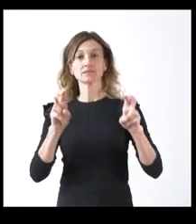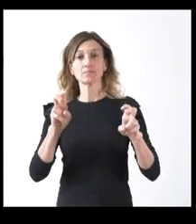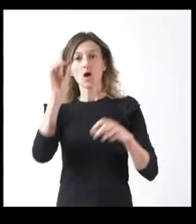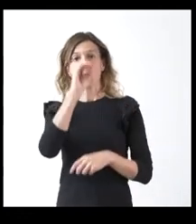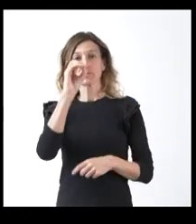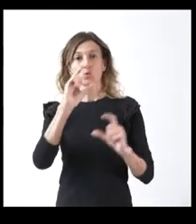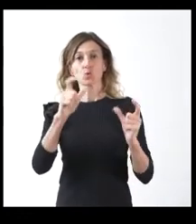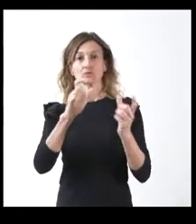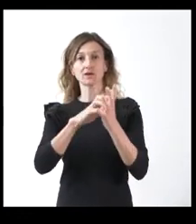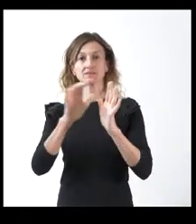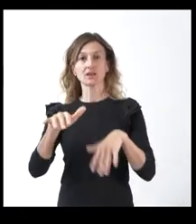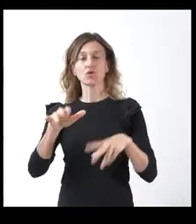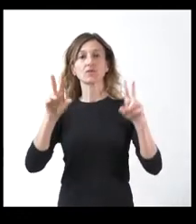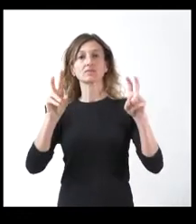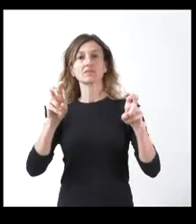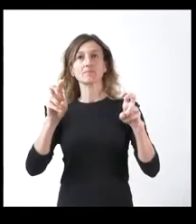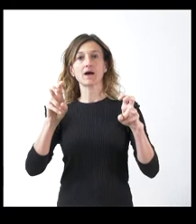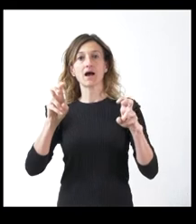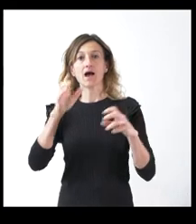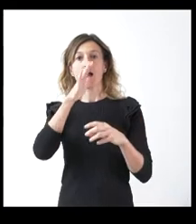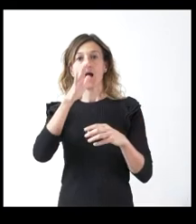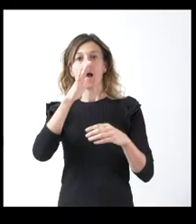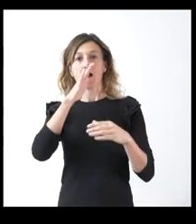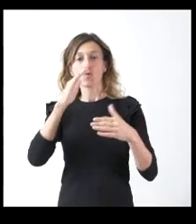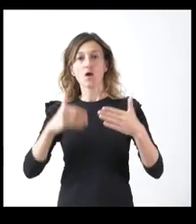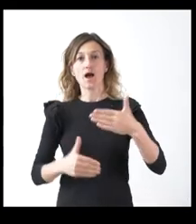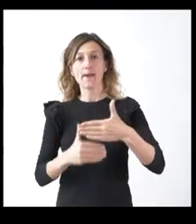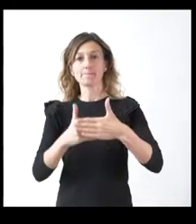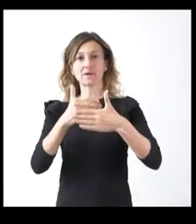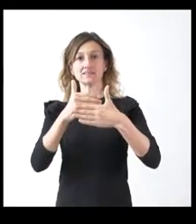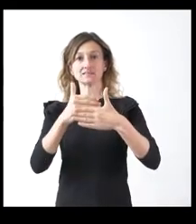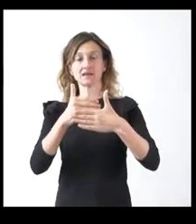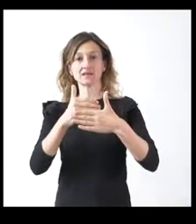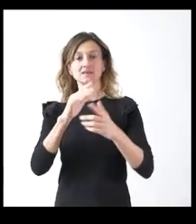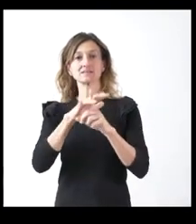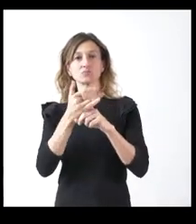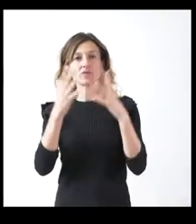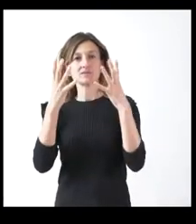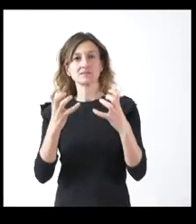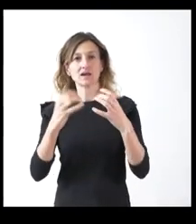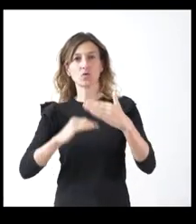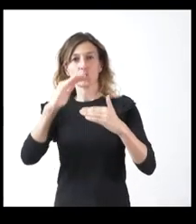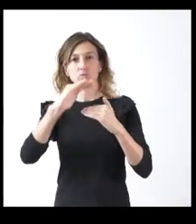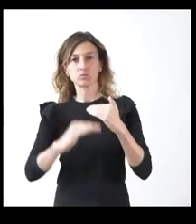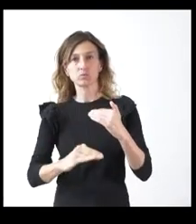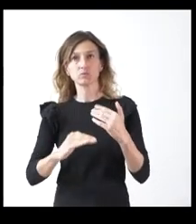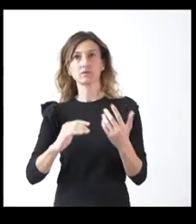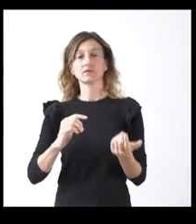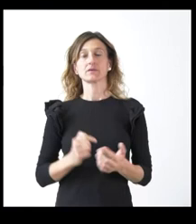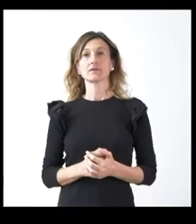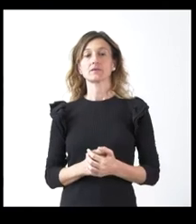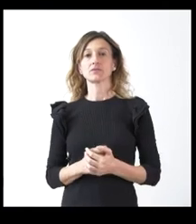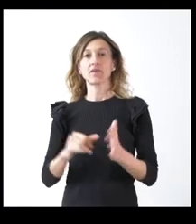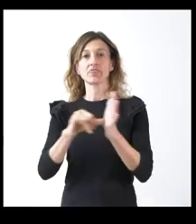junta con respecto a los a los desembalses que bueno esta situación de sequía ha habido que hacer desembantes hacia